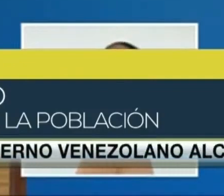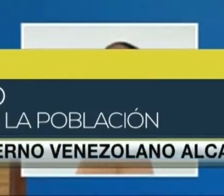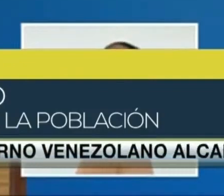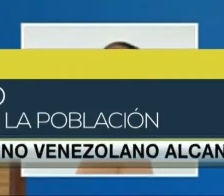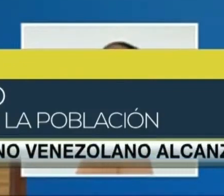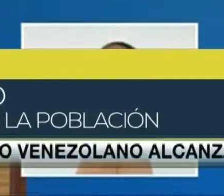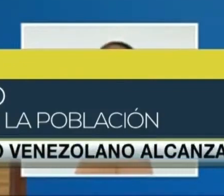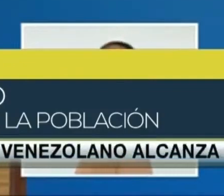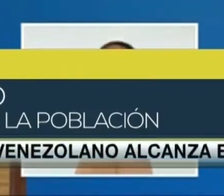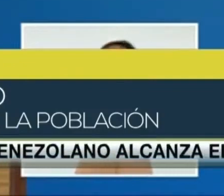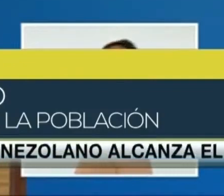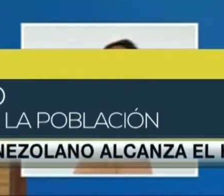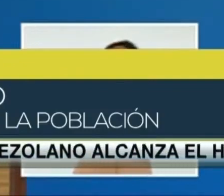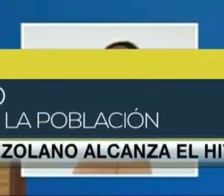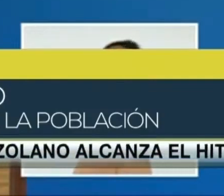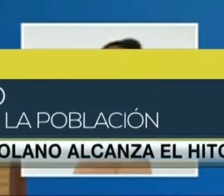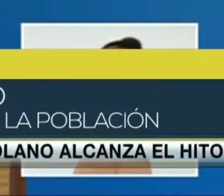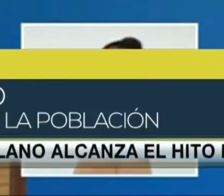los reenvíos de remesas